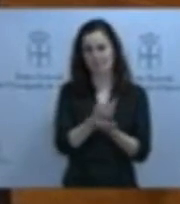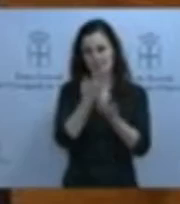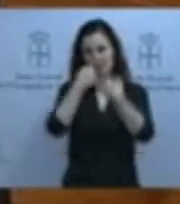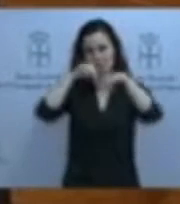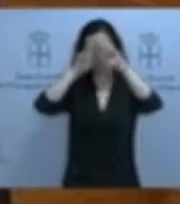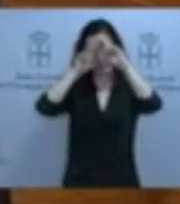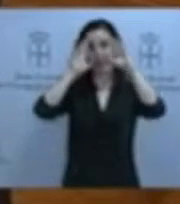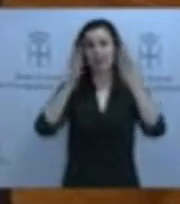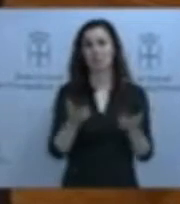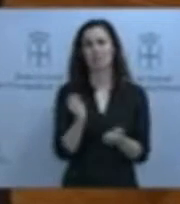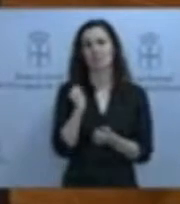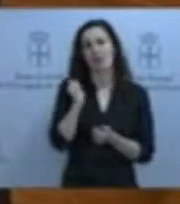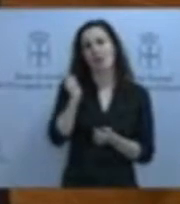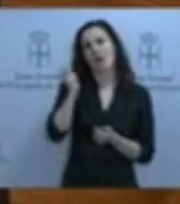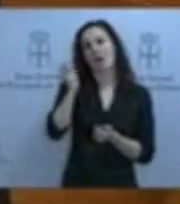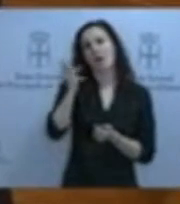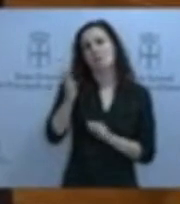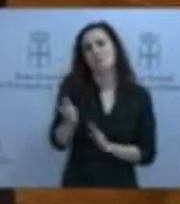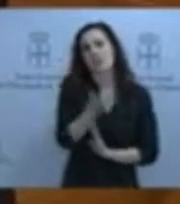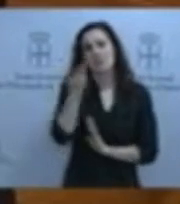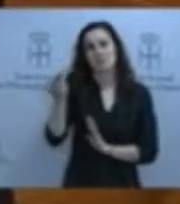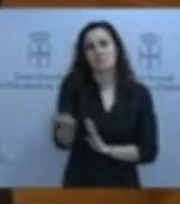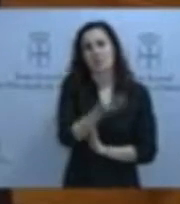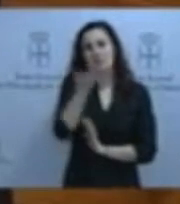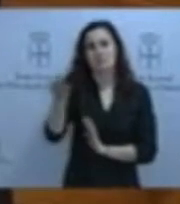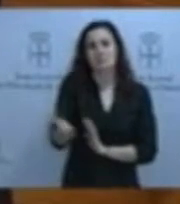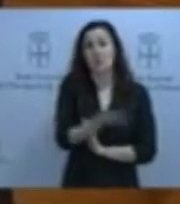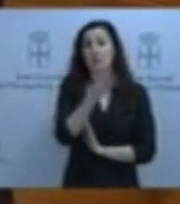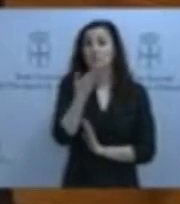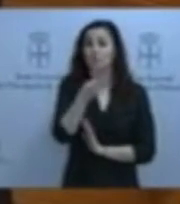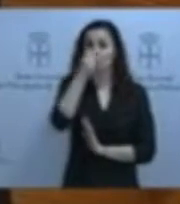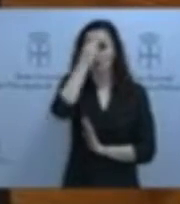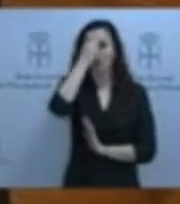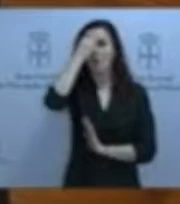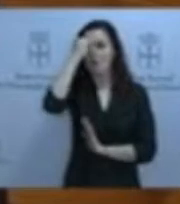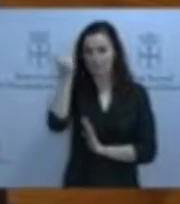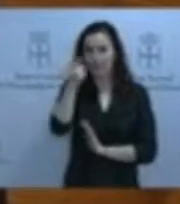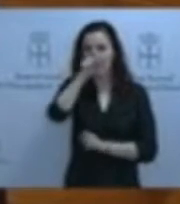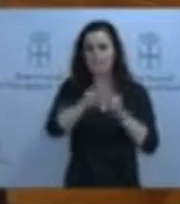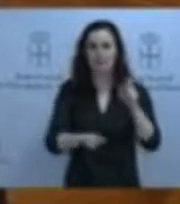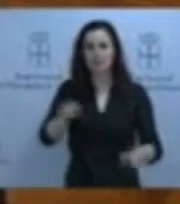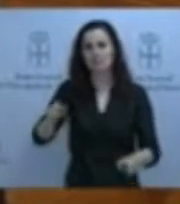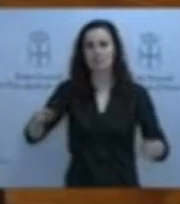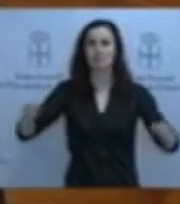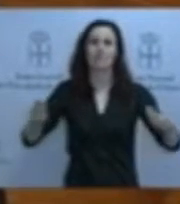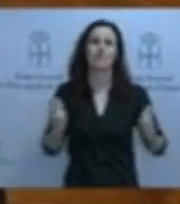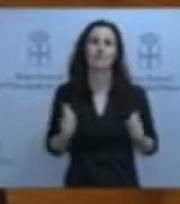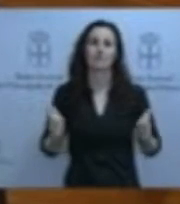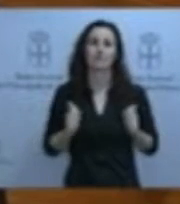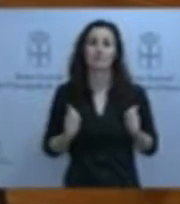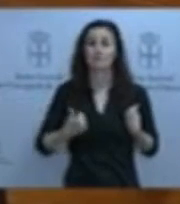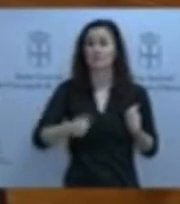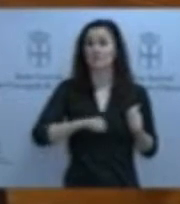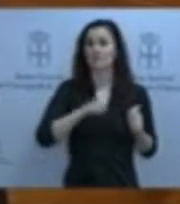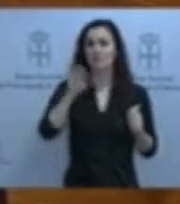que pasan los años y es que ustedes olvidan de que las personas que viven en una residencia en muy alto